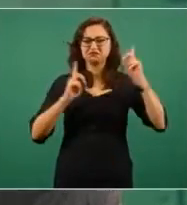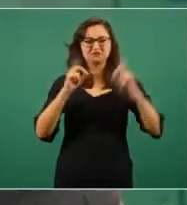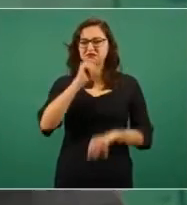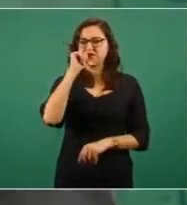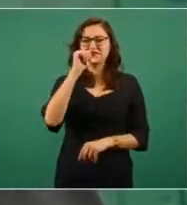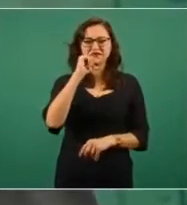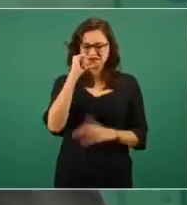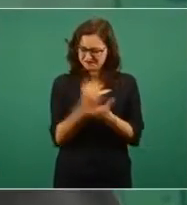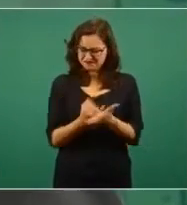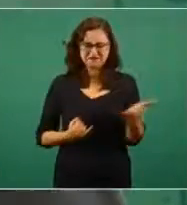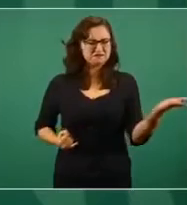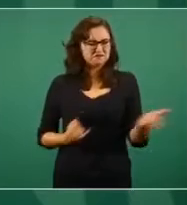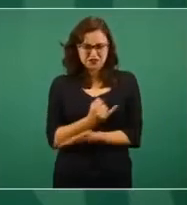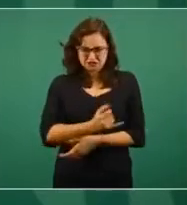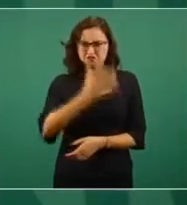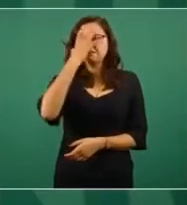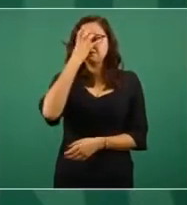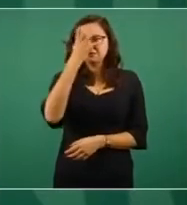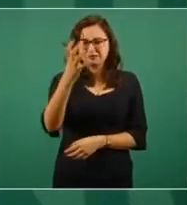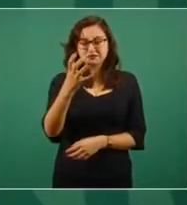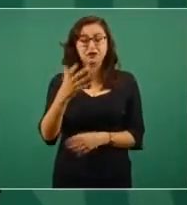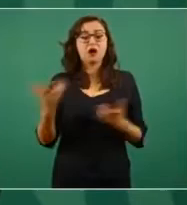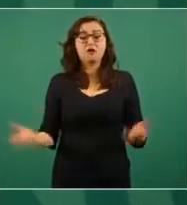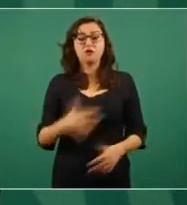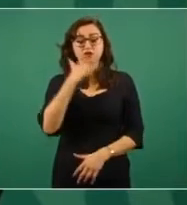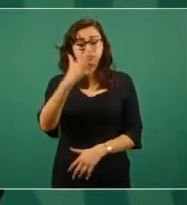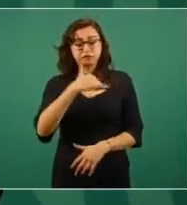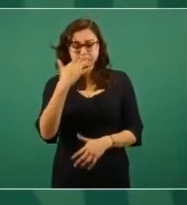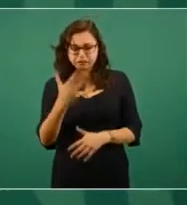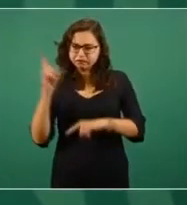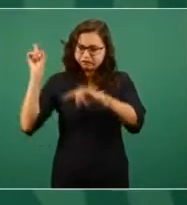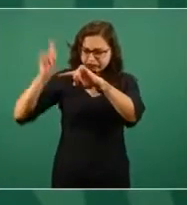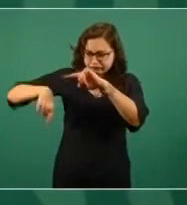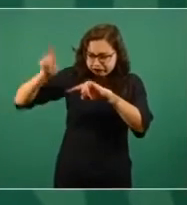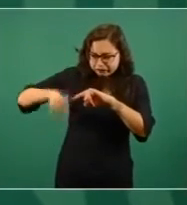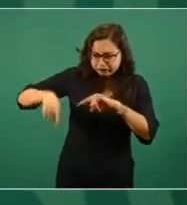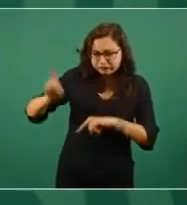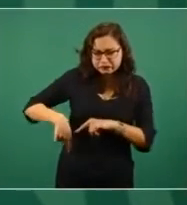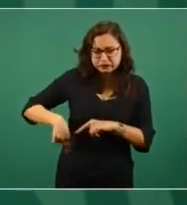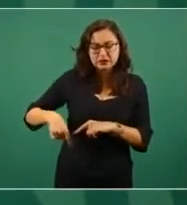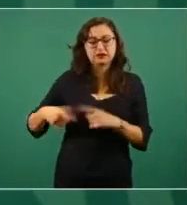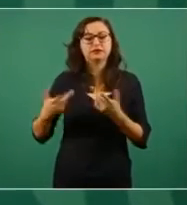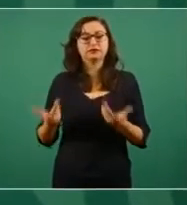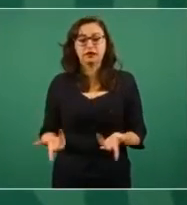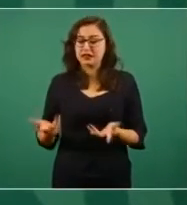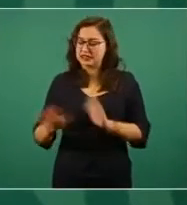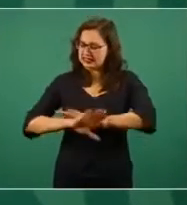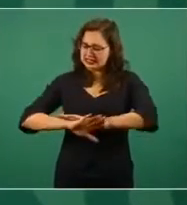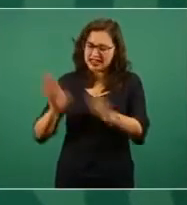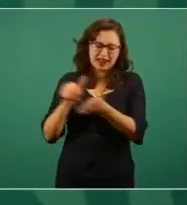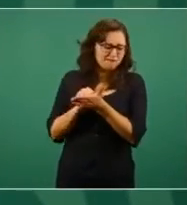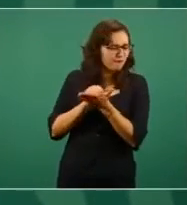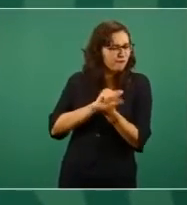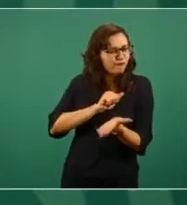de que si seguimos combatiendo la corrupción, si desterramos la corrupción del